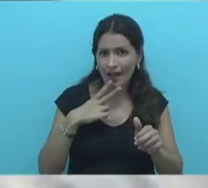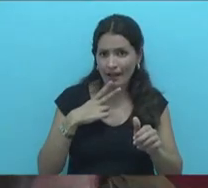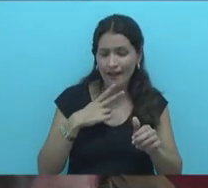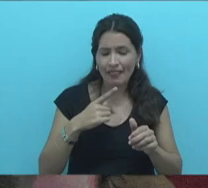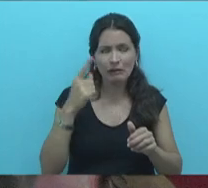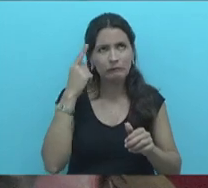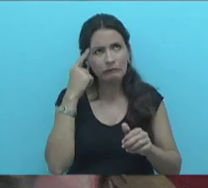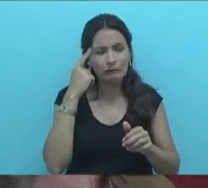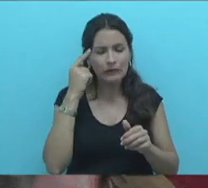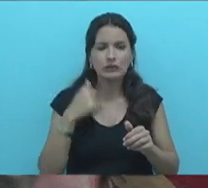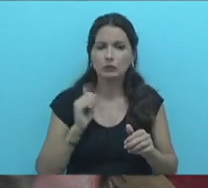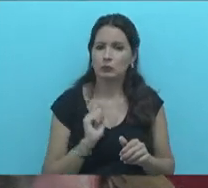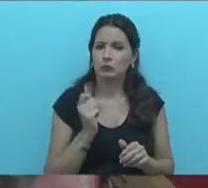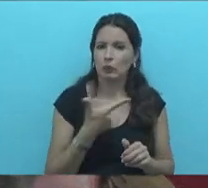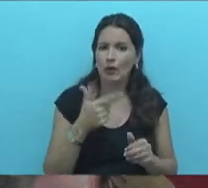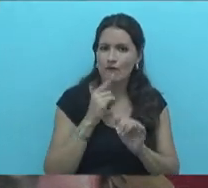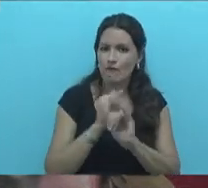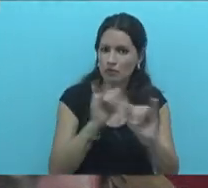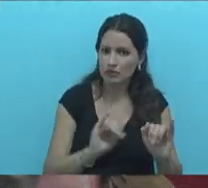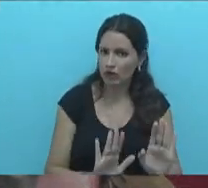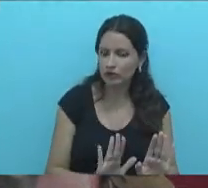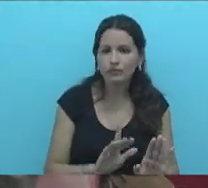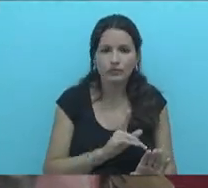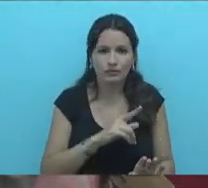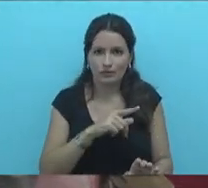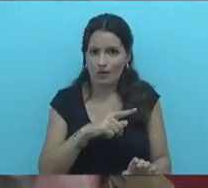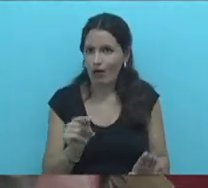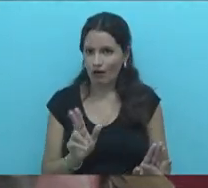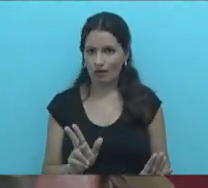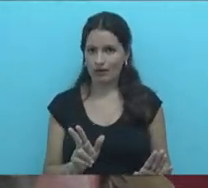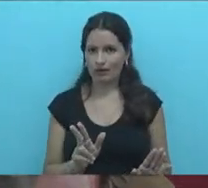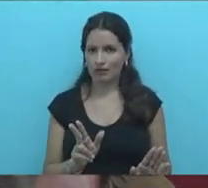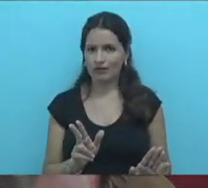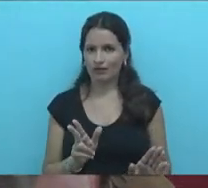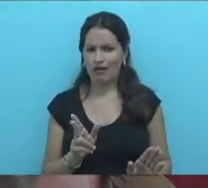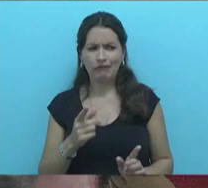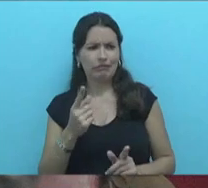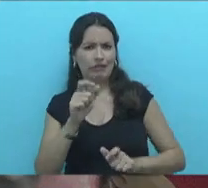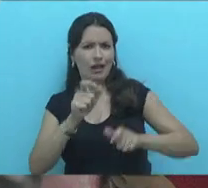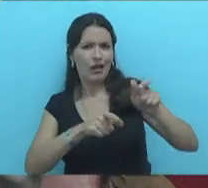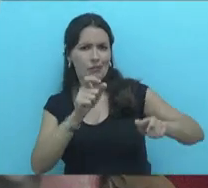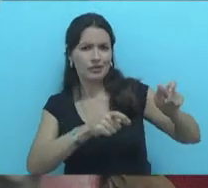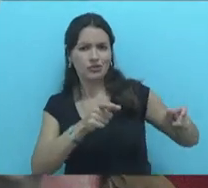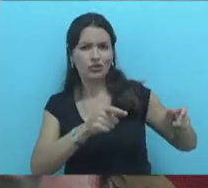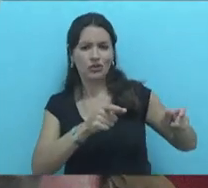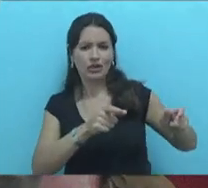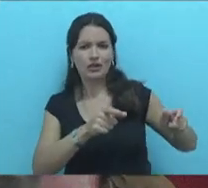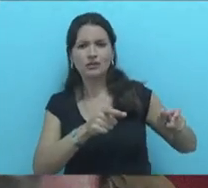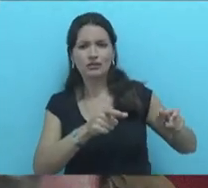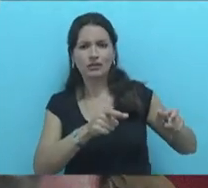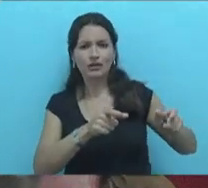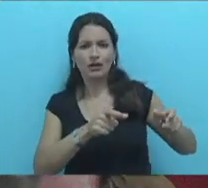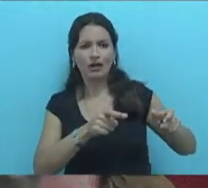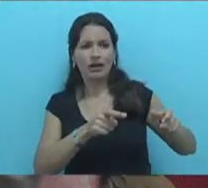Y se ha comercializado de tal manera que personas sin ningún tipo de antecedente en la